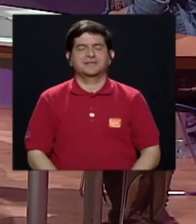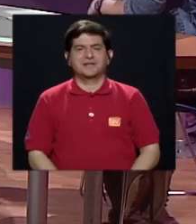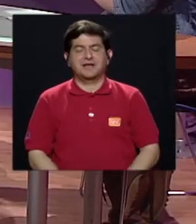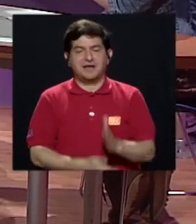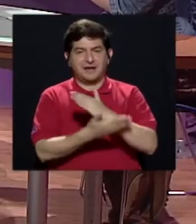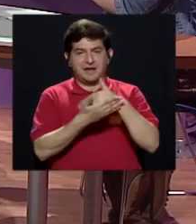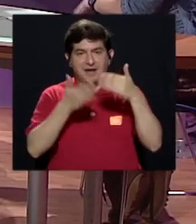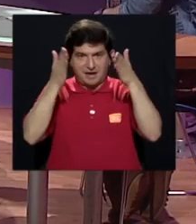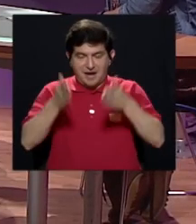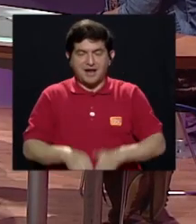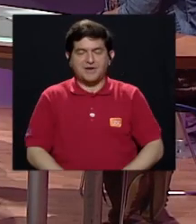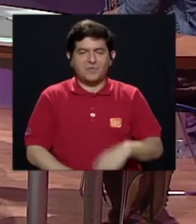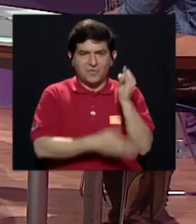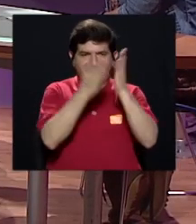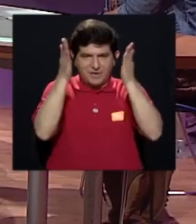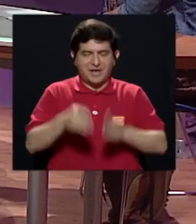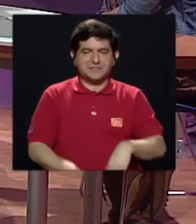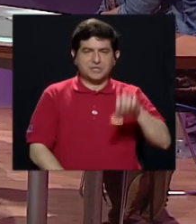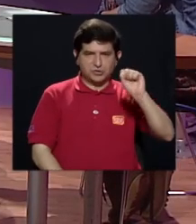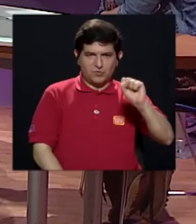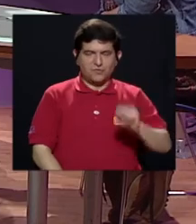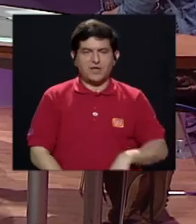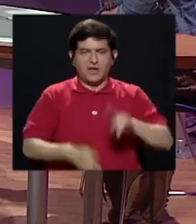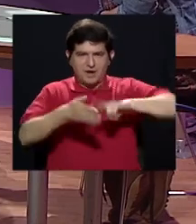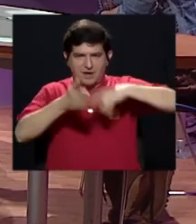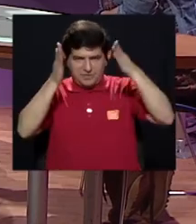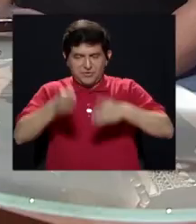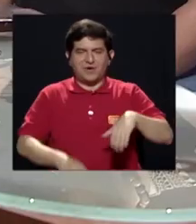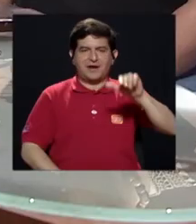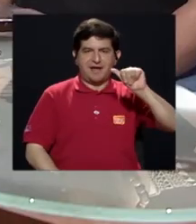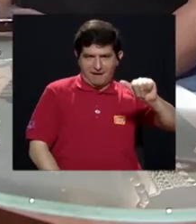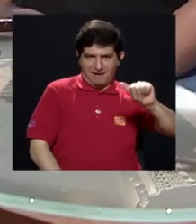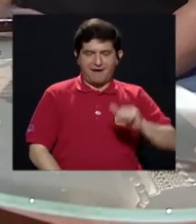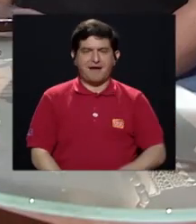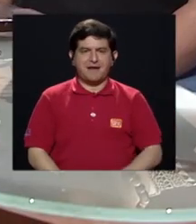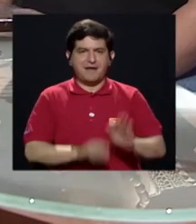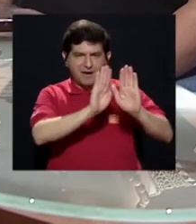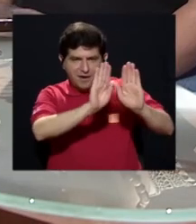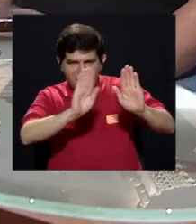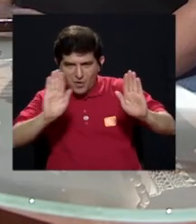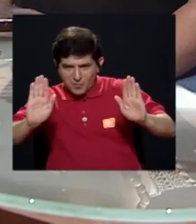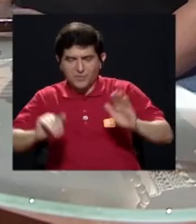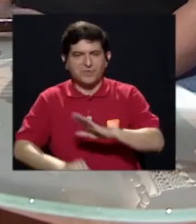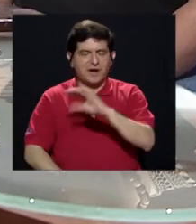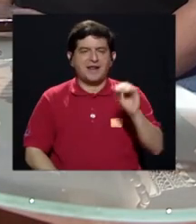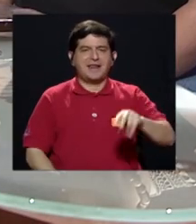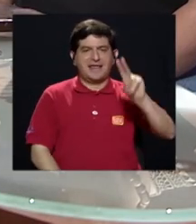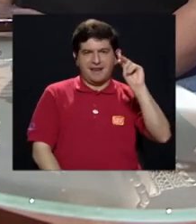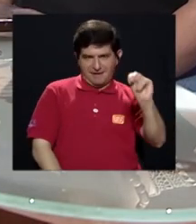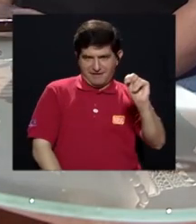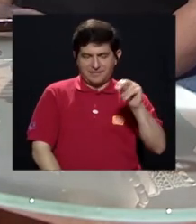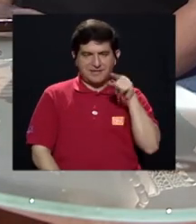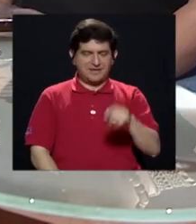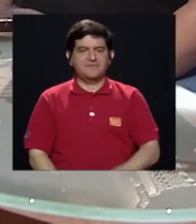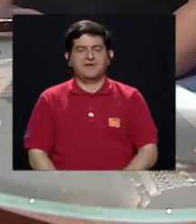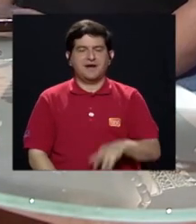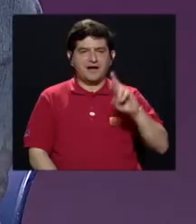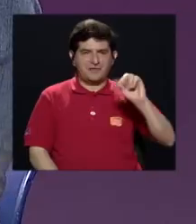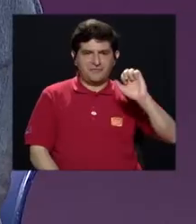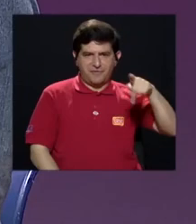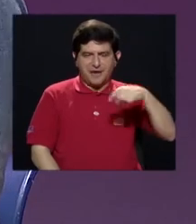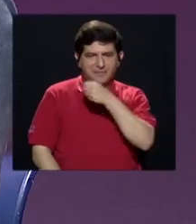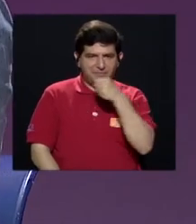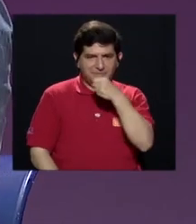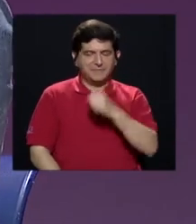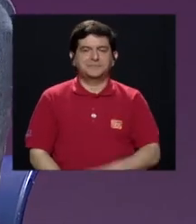algunas artistas, Sofía, que es artista plástica, Ana, que es muralista, y Nativa, que ella es rapera.